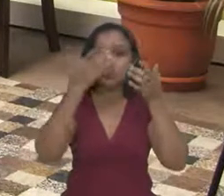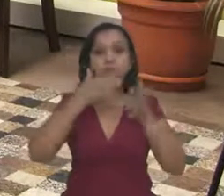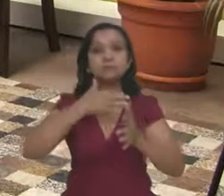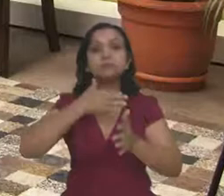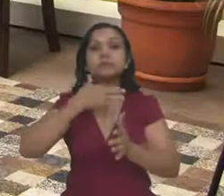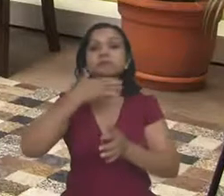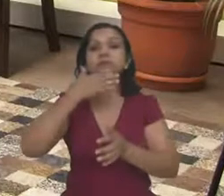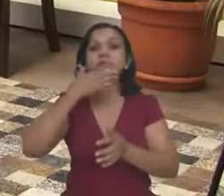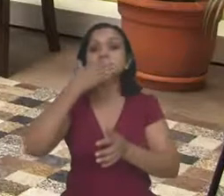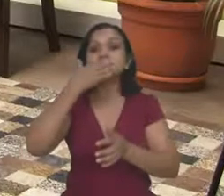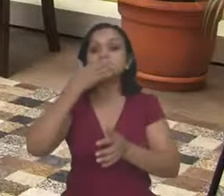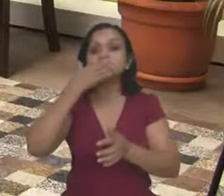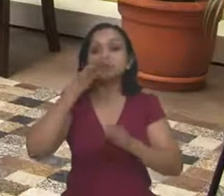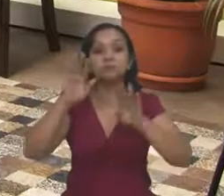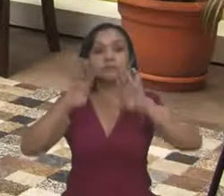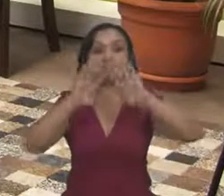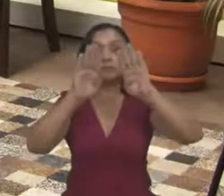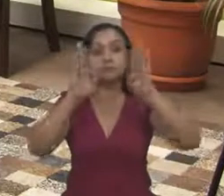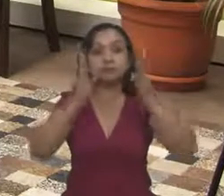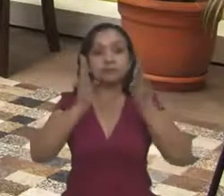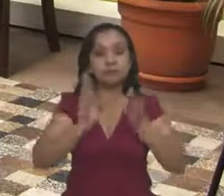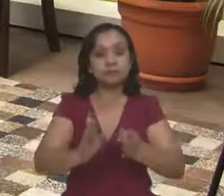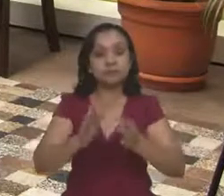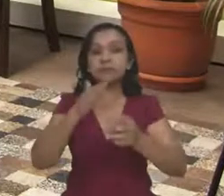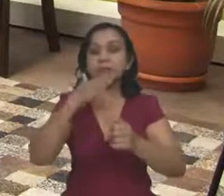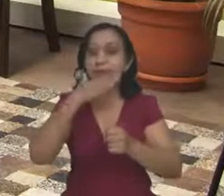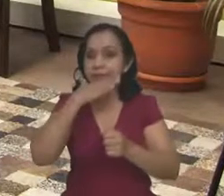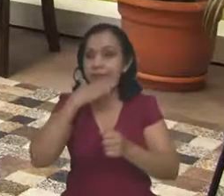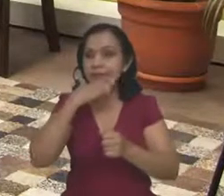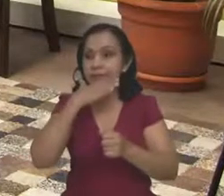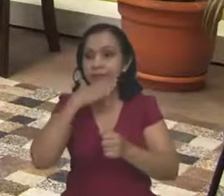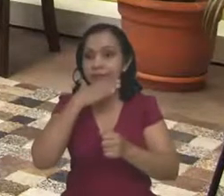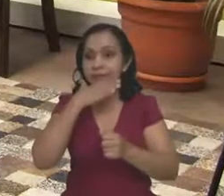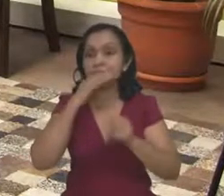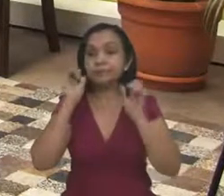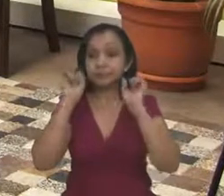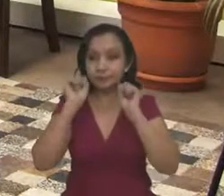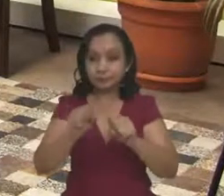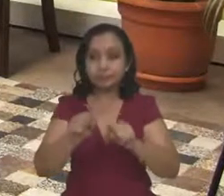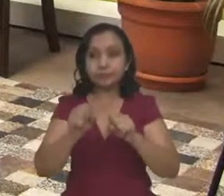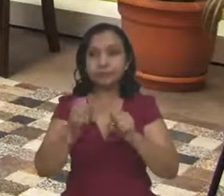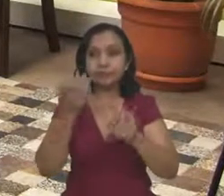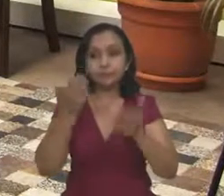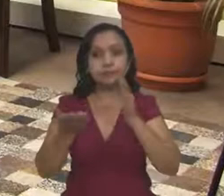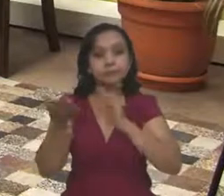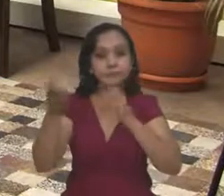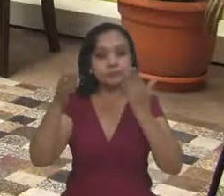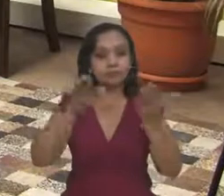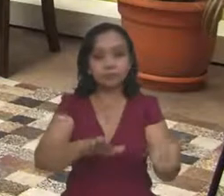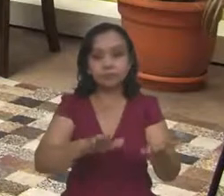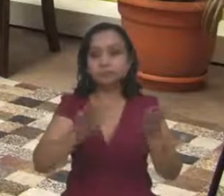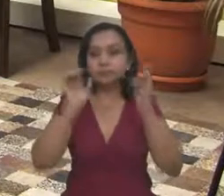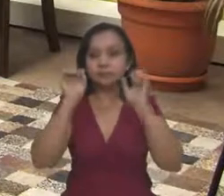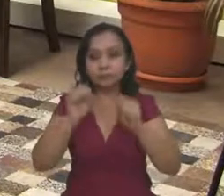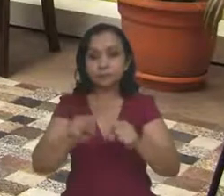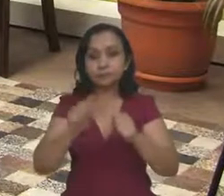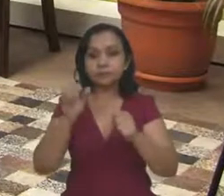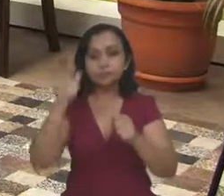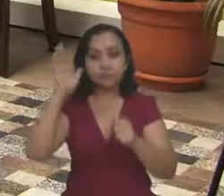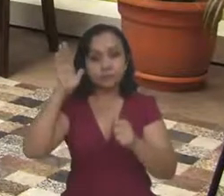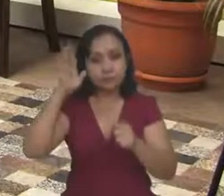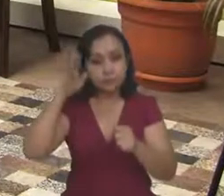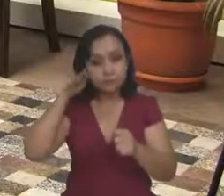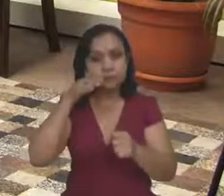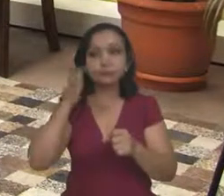respiratoria y es ahí donde caen en complicación más grave y pueden llegar a fallecer. Lamentablemente sí